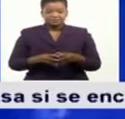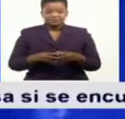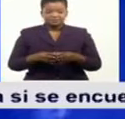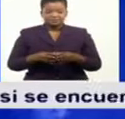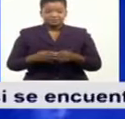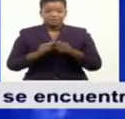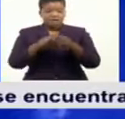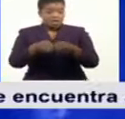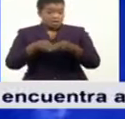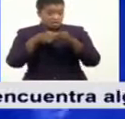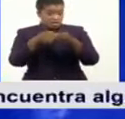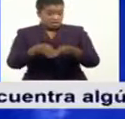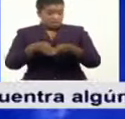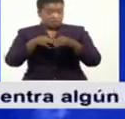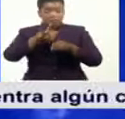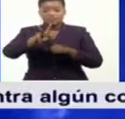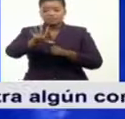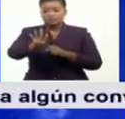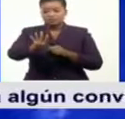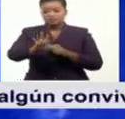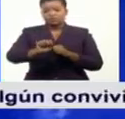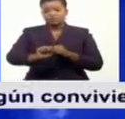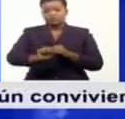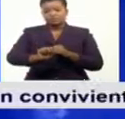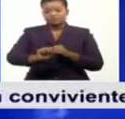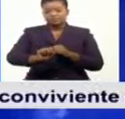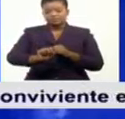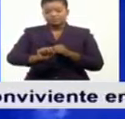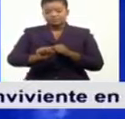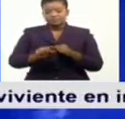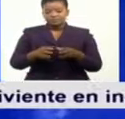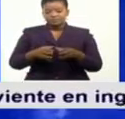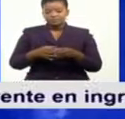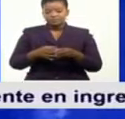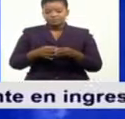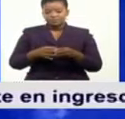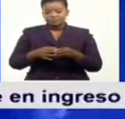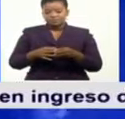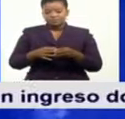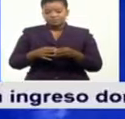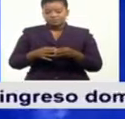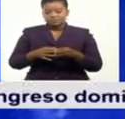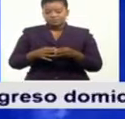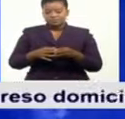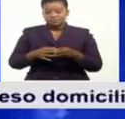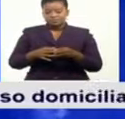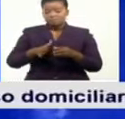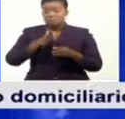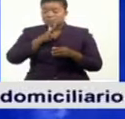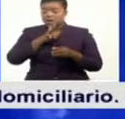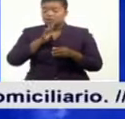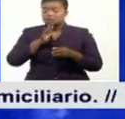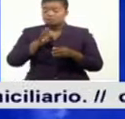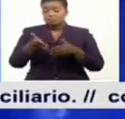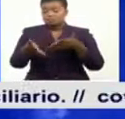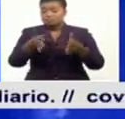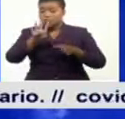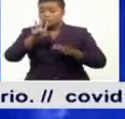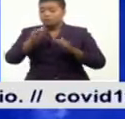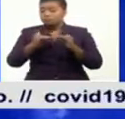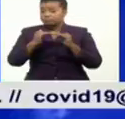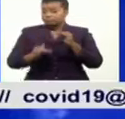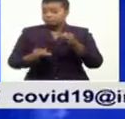Granma, 25 casos autóctonos, podemos decir que 4 menos, de todas formas sabemos que esta